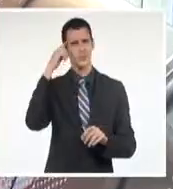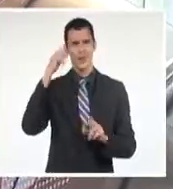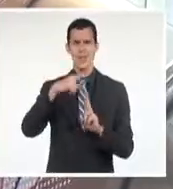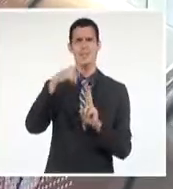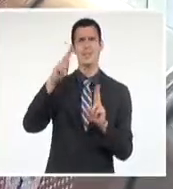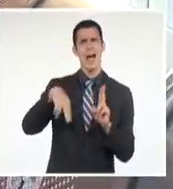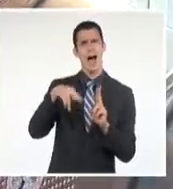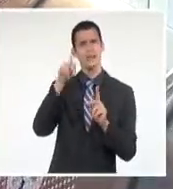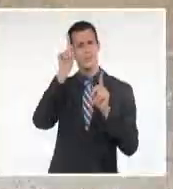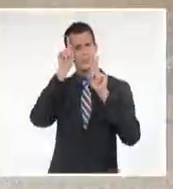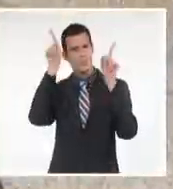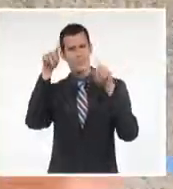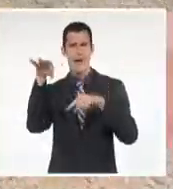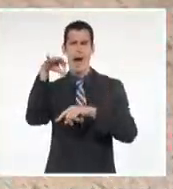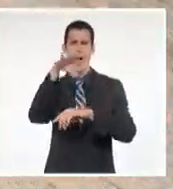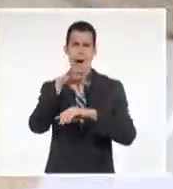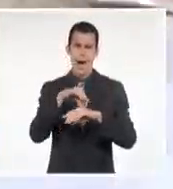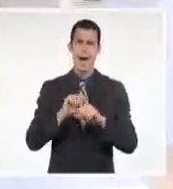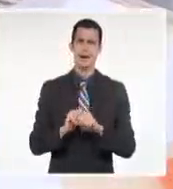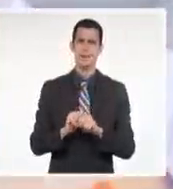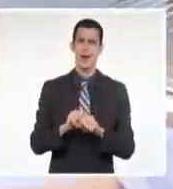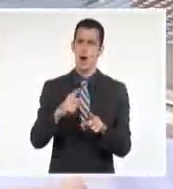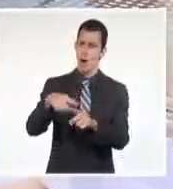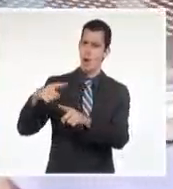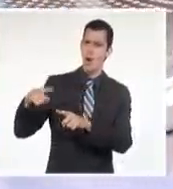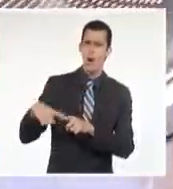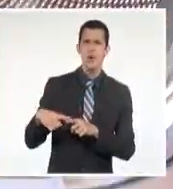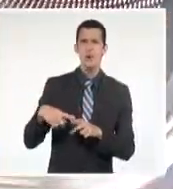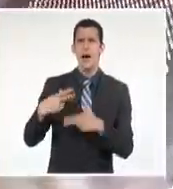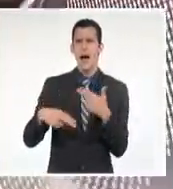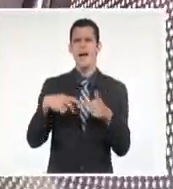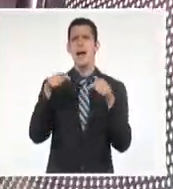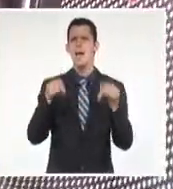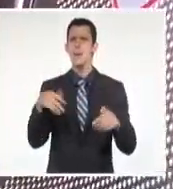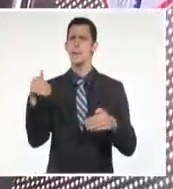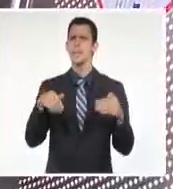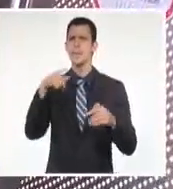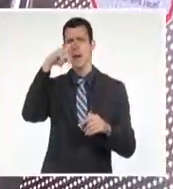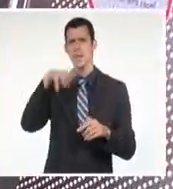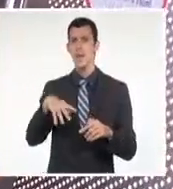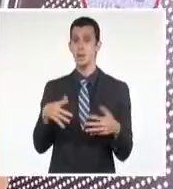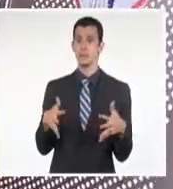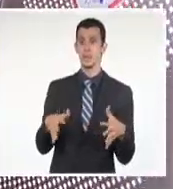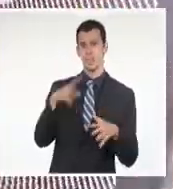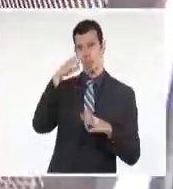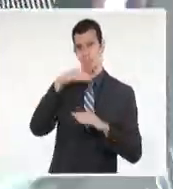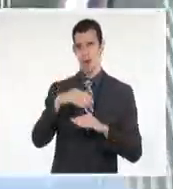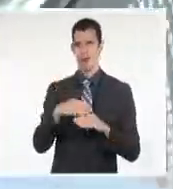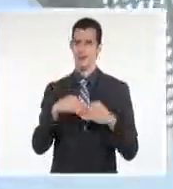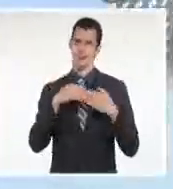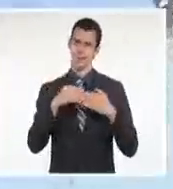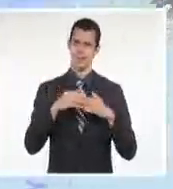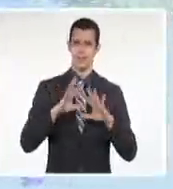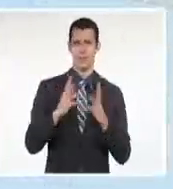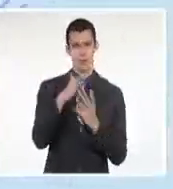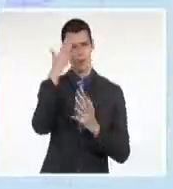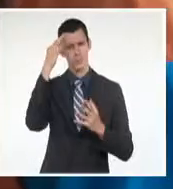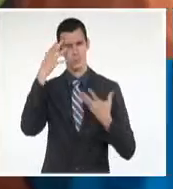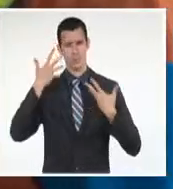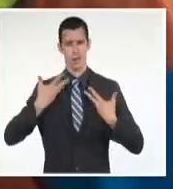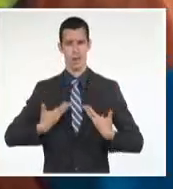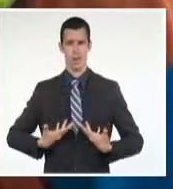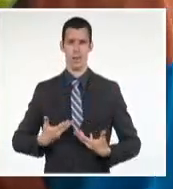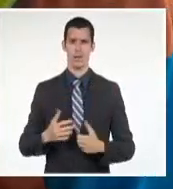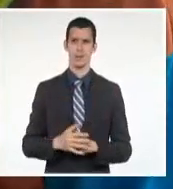Cinesoft, apoyan a los más pequeños en este acto que se vuelve trascendental en sus vidas. Participan mucho,